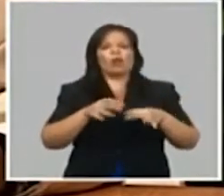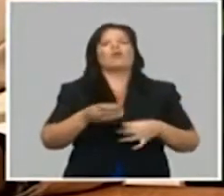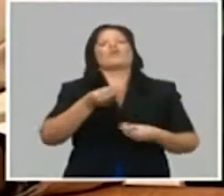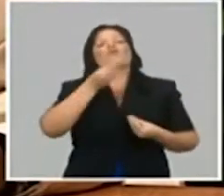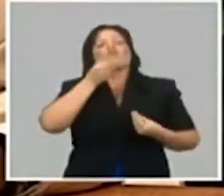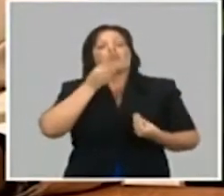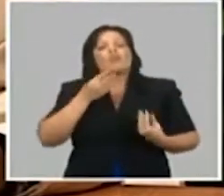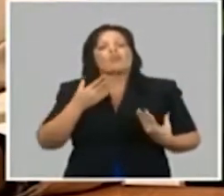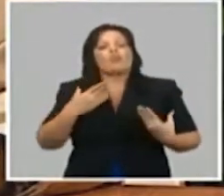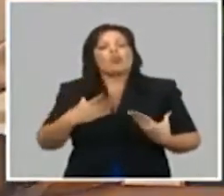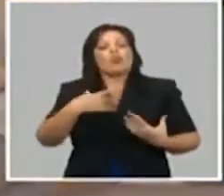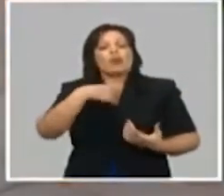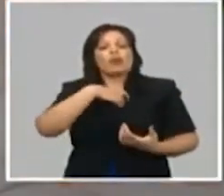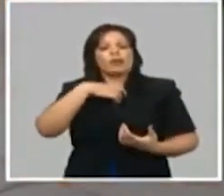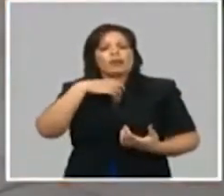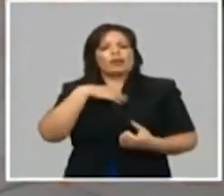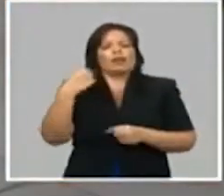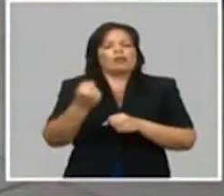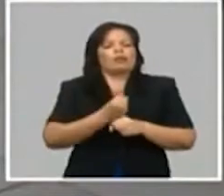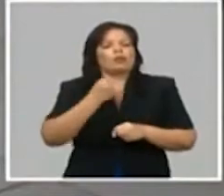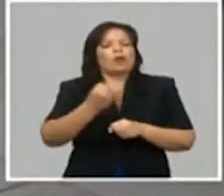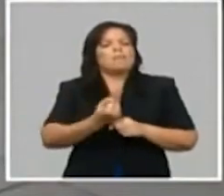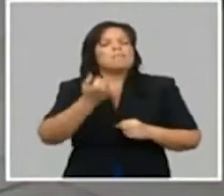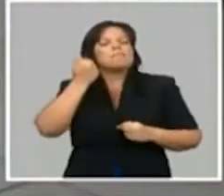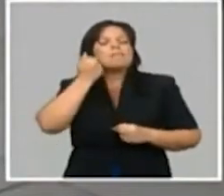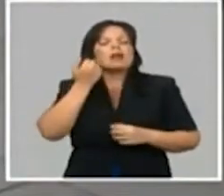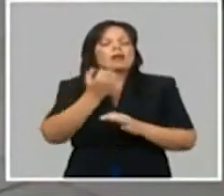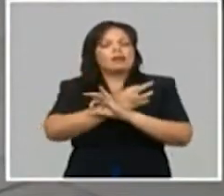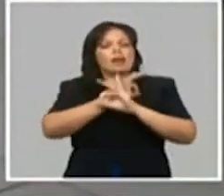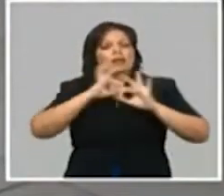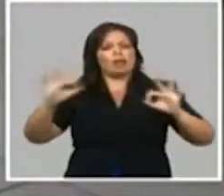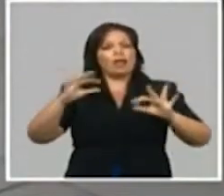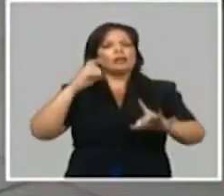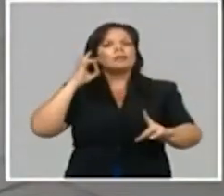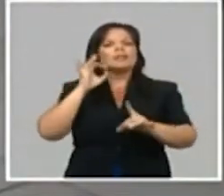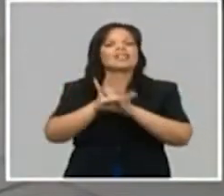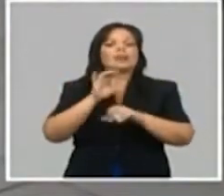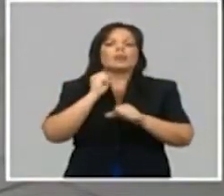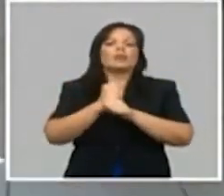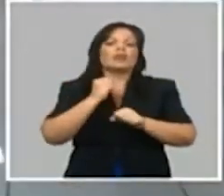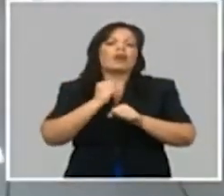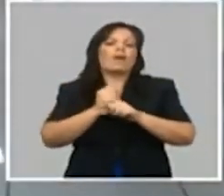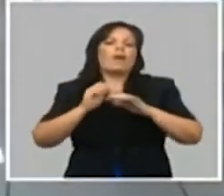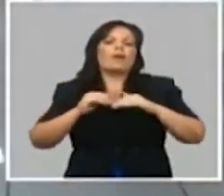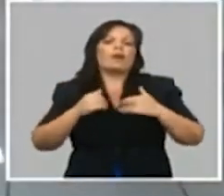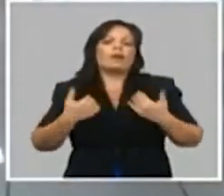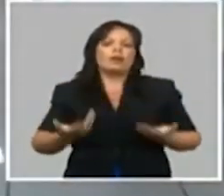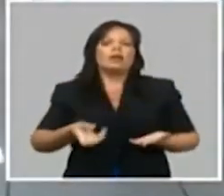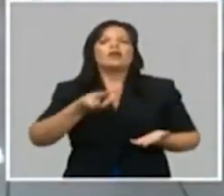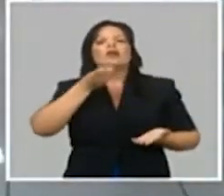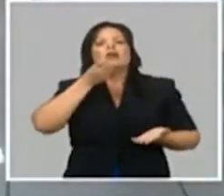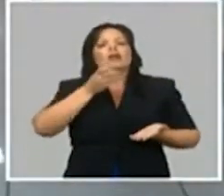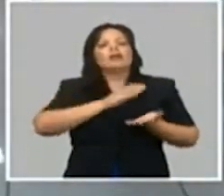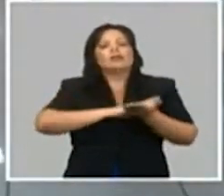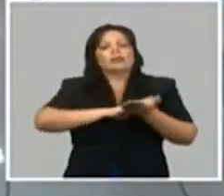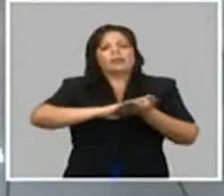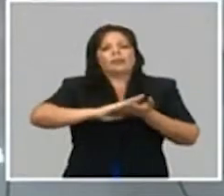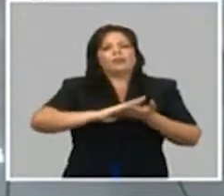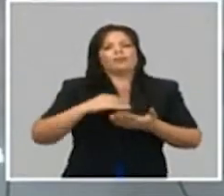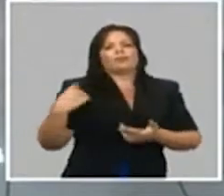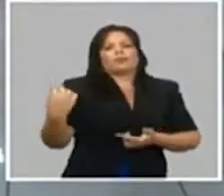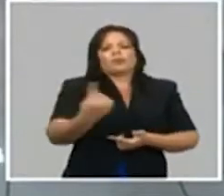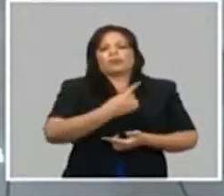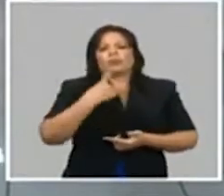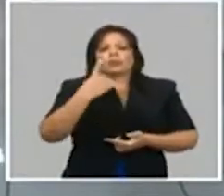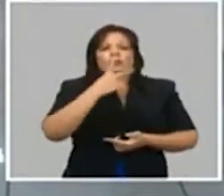iniciemos un trabajo con más calidad, iniciemos un trabajo que nos permita a nosotros, que todos